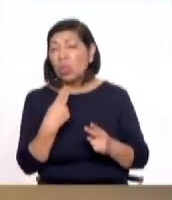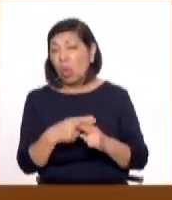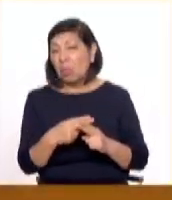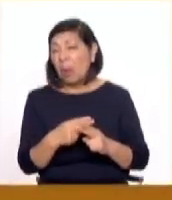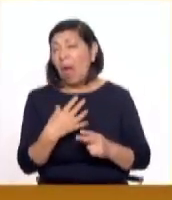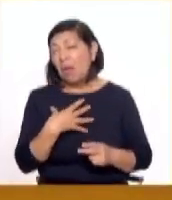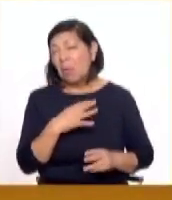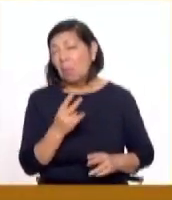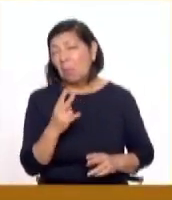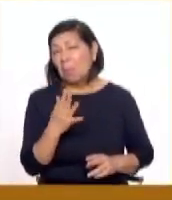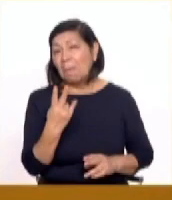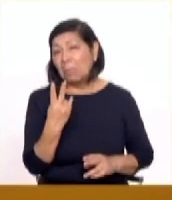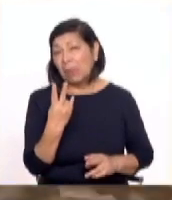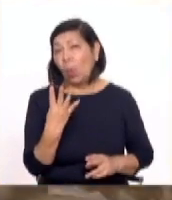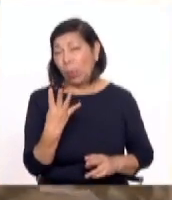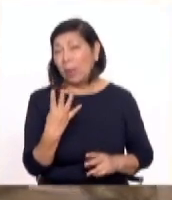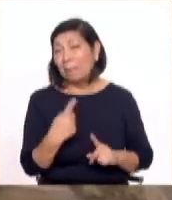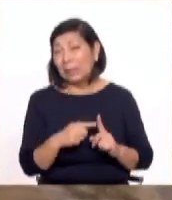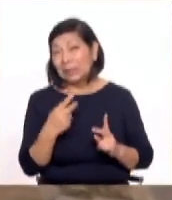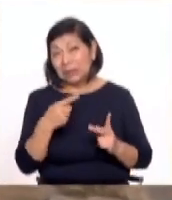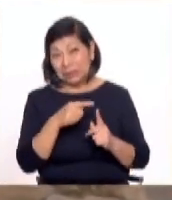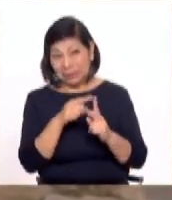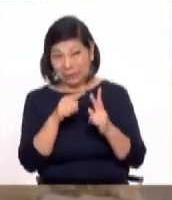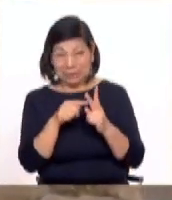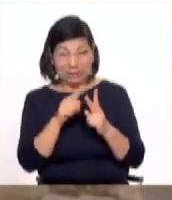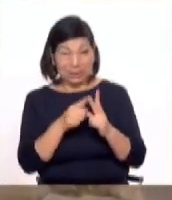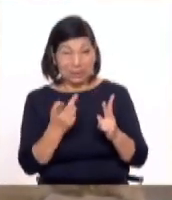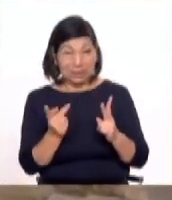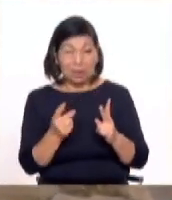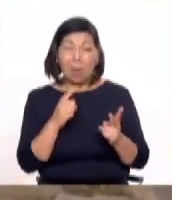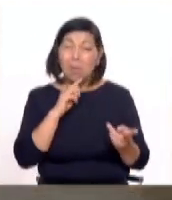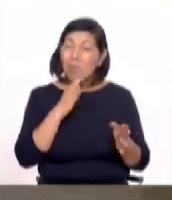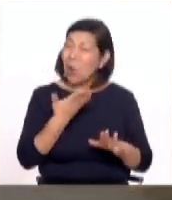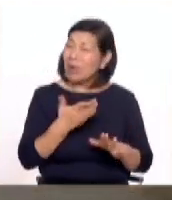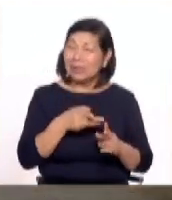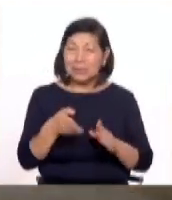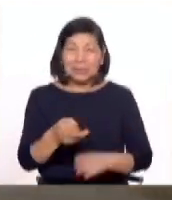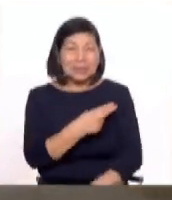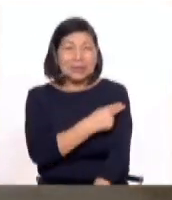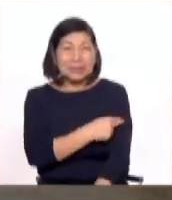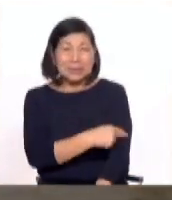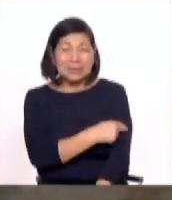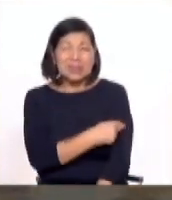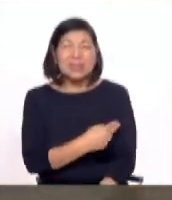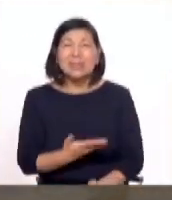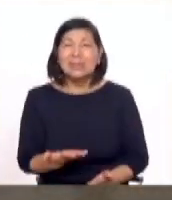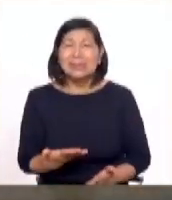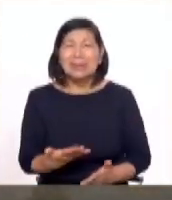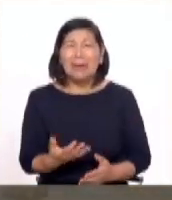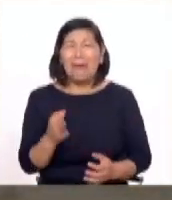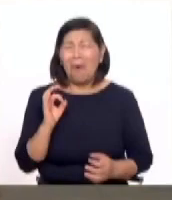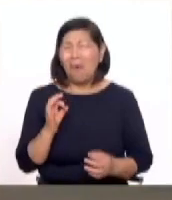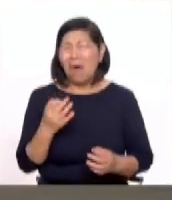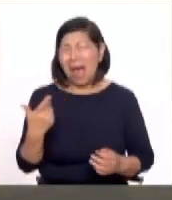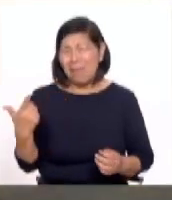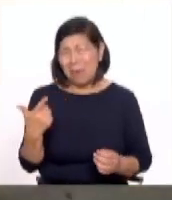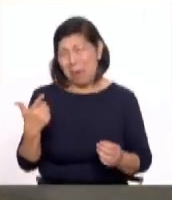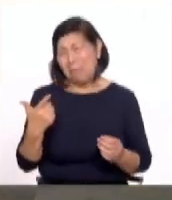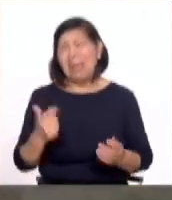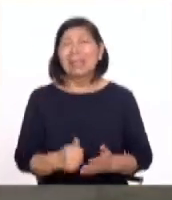años. Se pudo conocer que uno de ellos llegó fallecido al nosocomio, producto de las graves